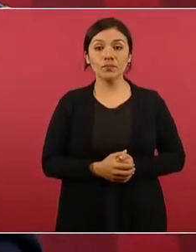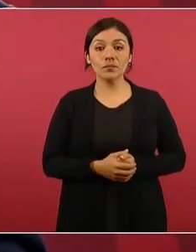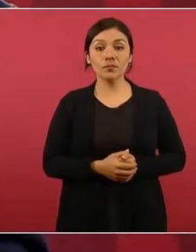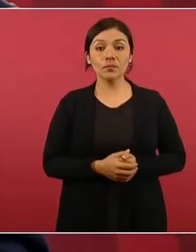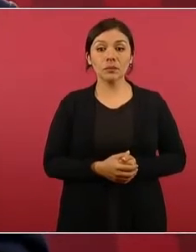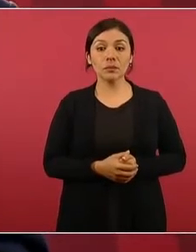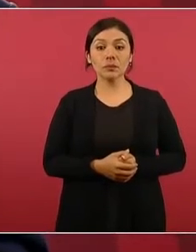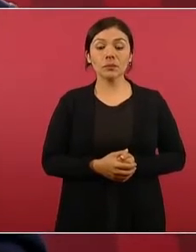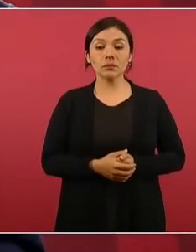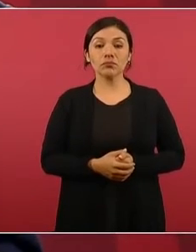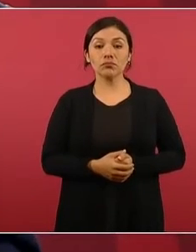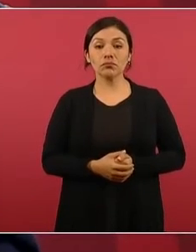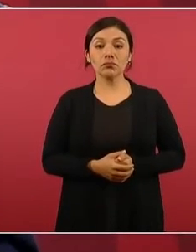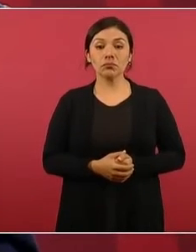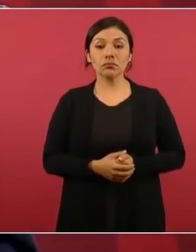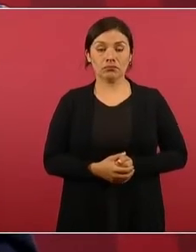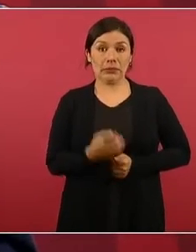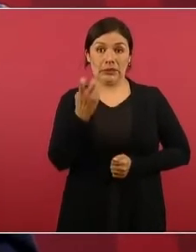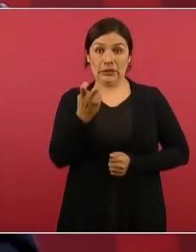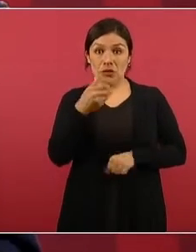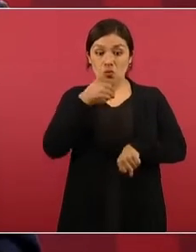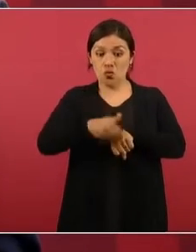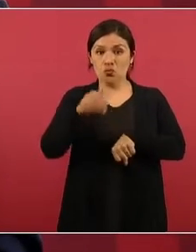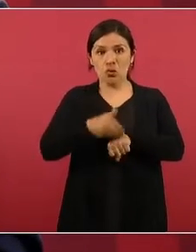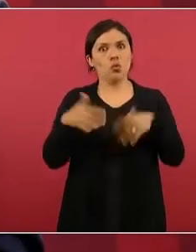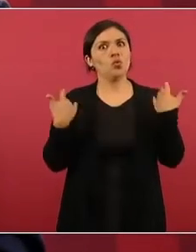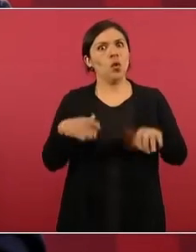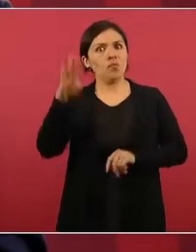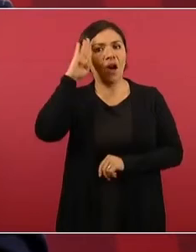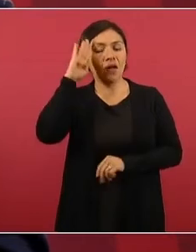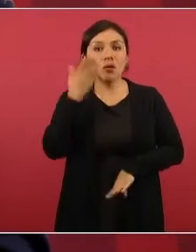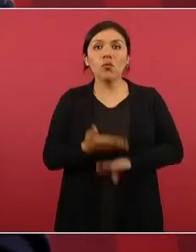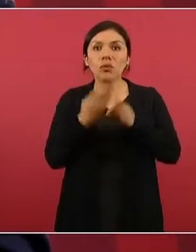una cifra, es un dato importante.